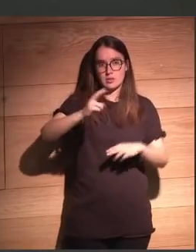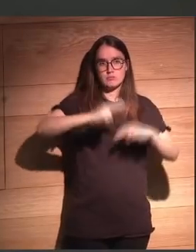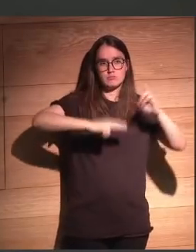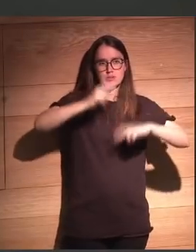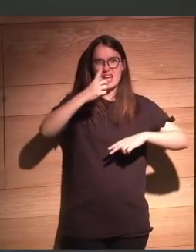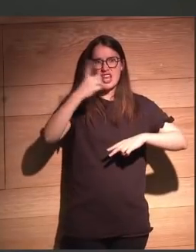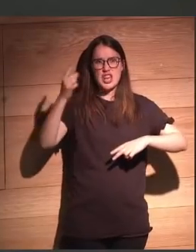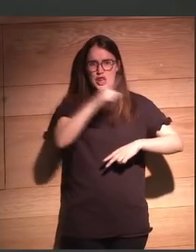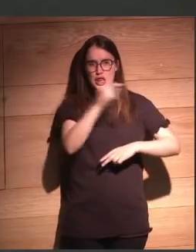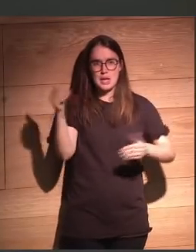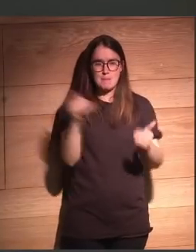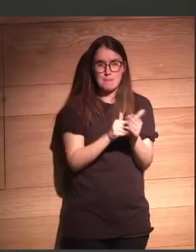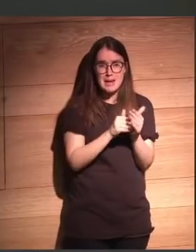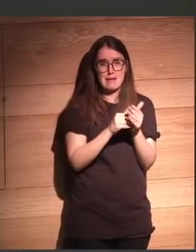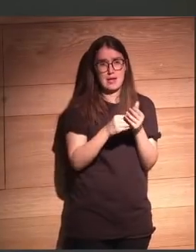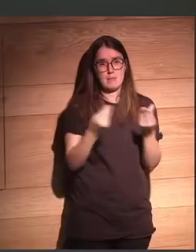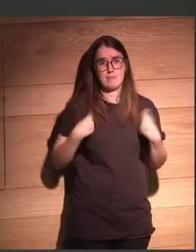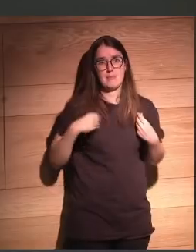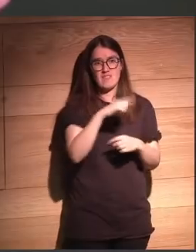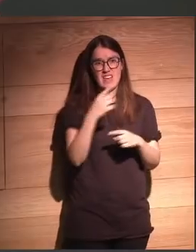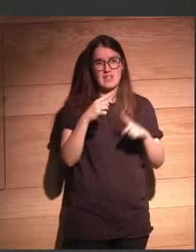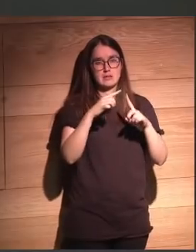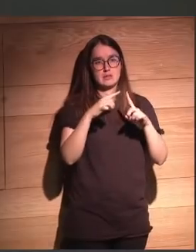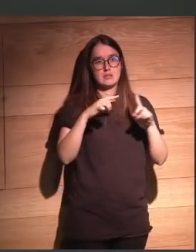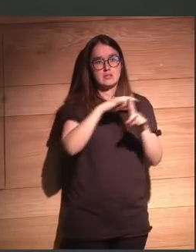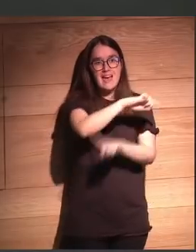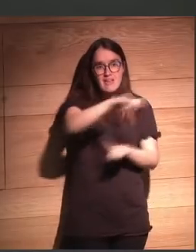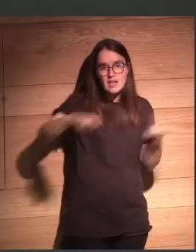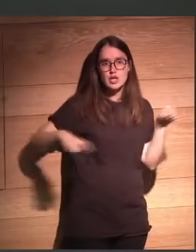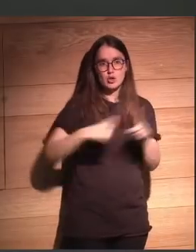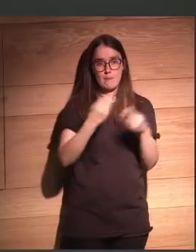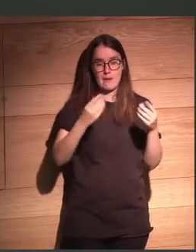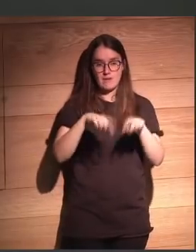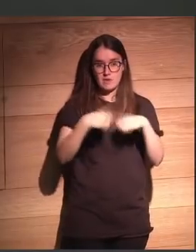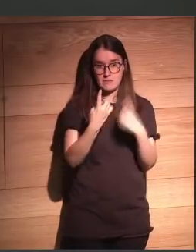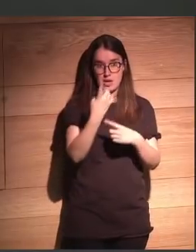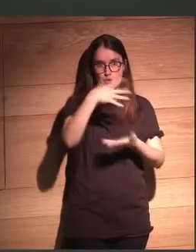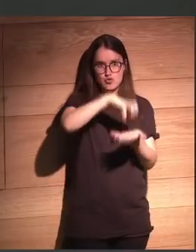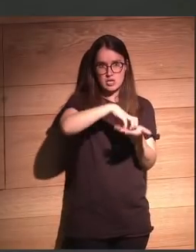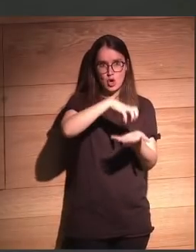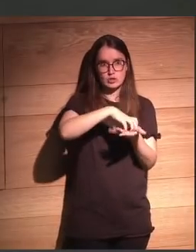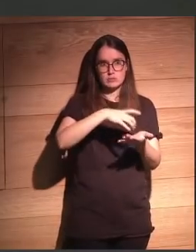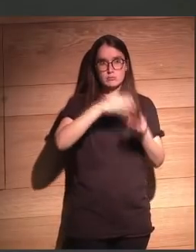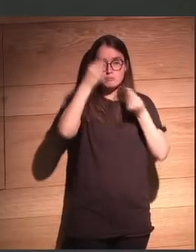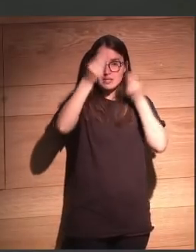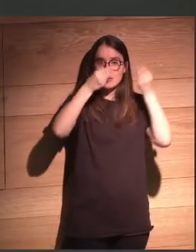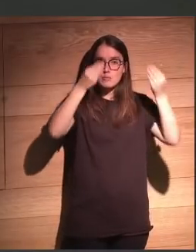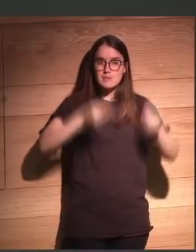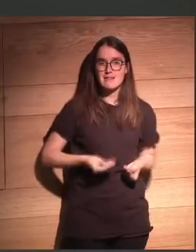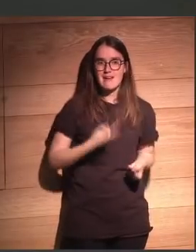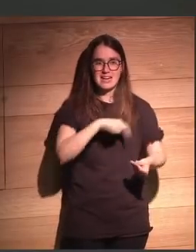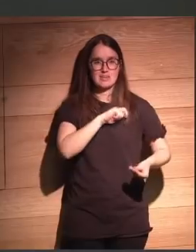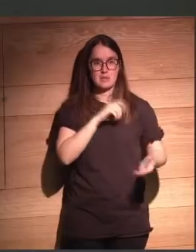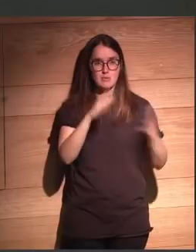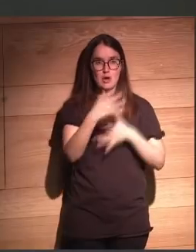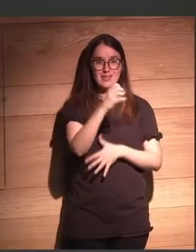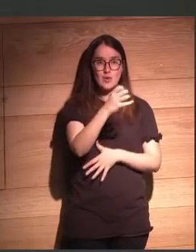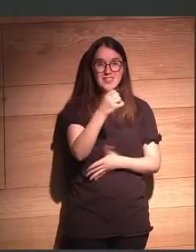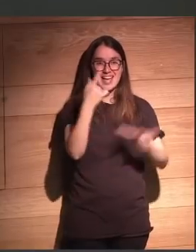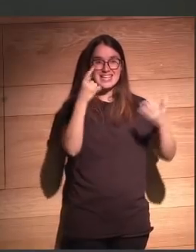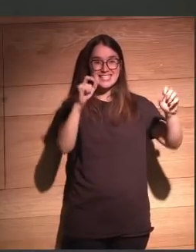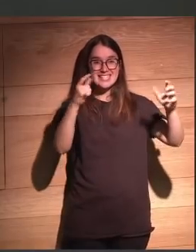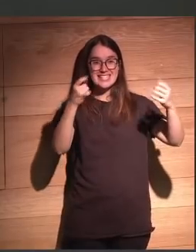construyeran 100.000 viviendas al año, unifamiliares, es decir, bien pensadas. En España, en los años 50-60,